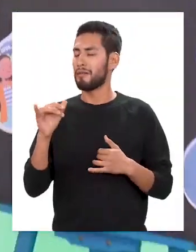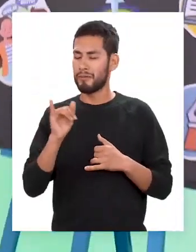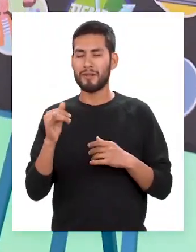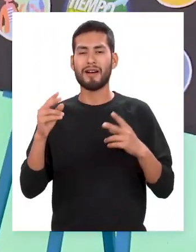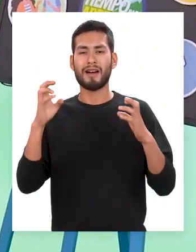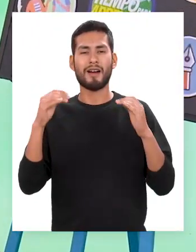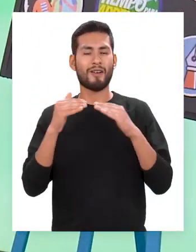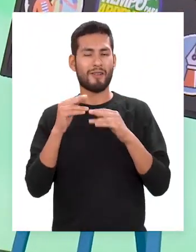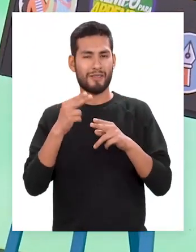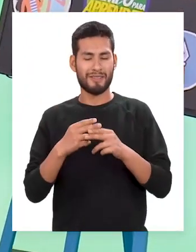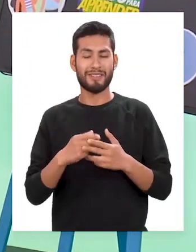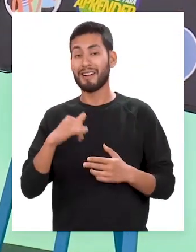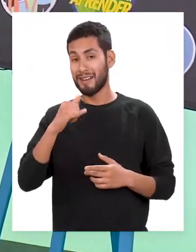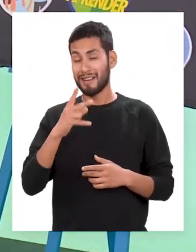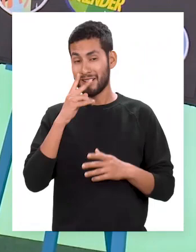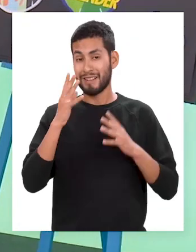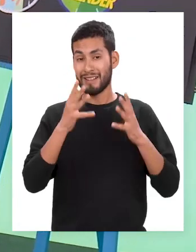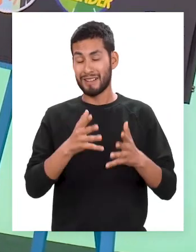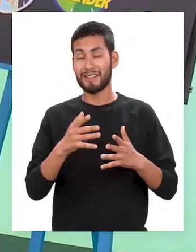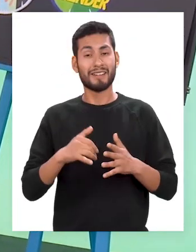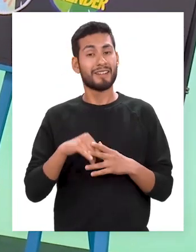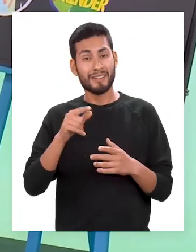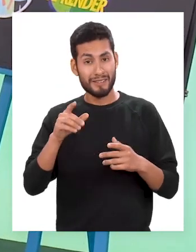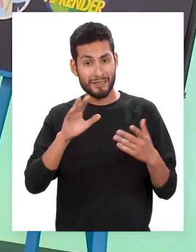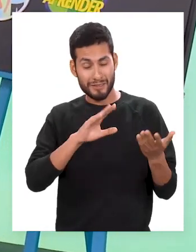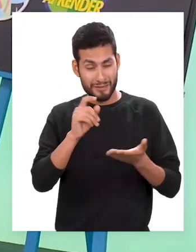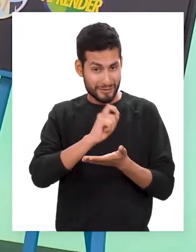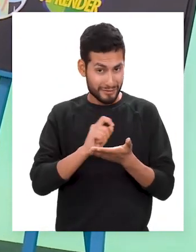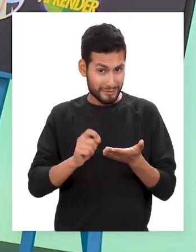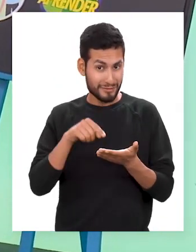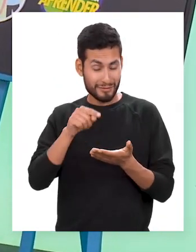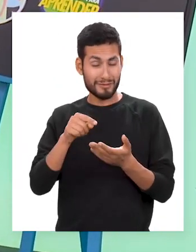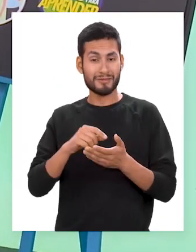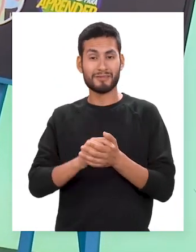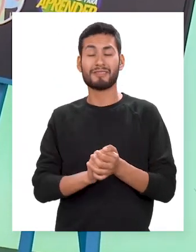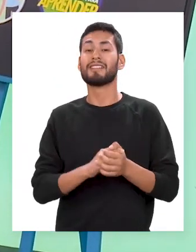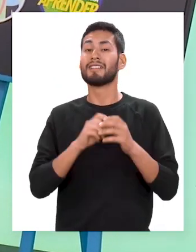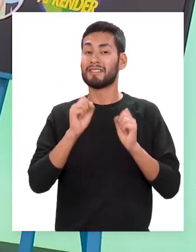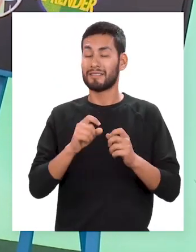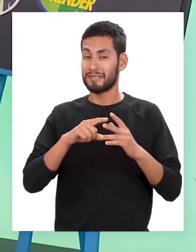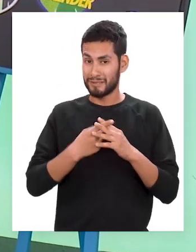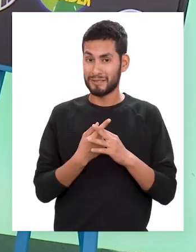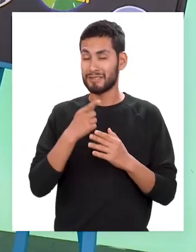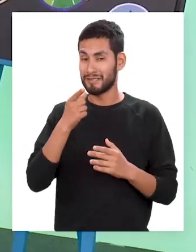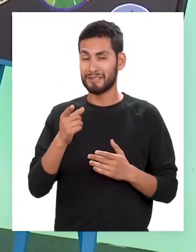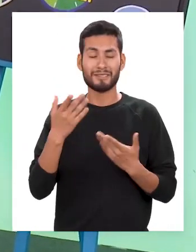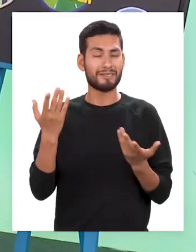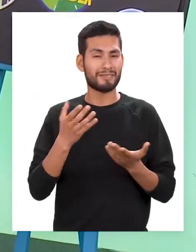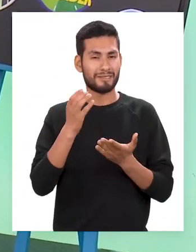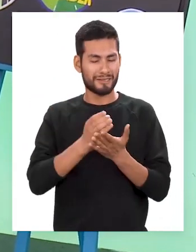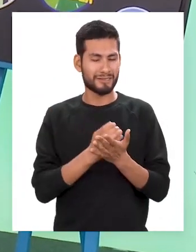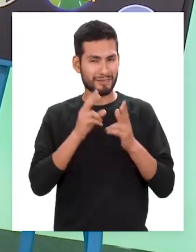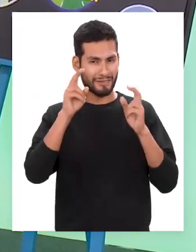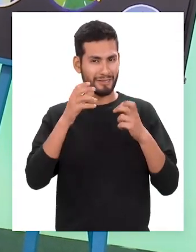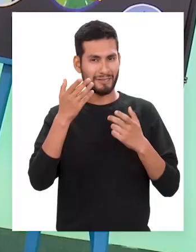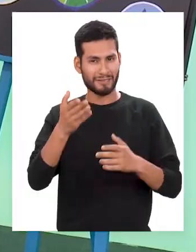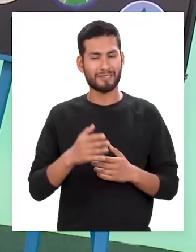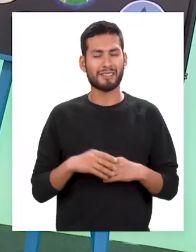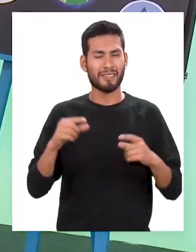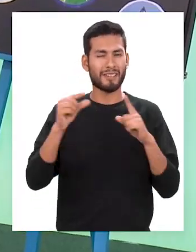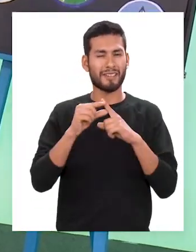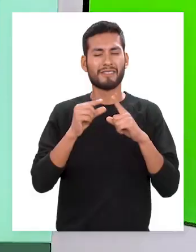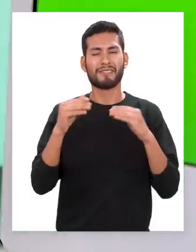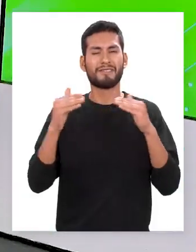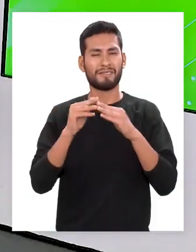conoce como un caso de homonimia. Ahora sí, dejemos de hablar tanto. Alisten su cuaderno favorito y un lápiz. Vamos directo a desarrollar el tema